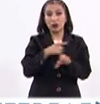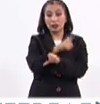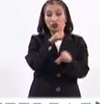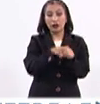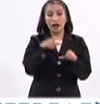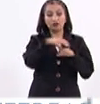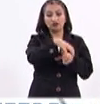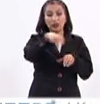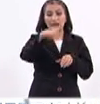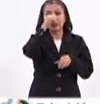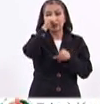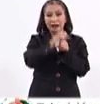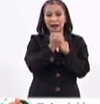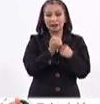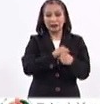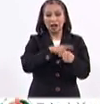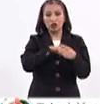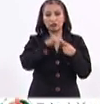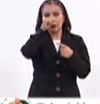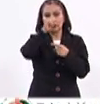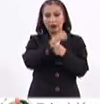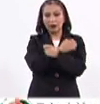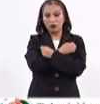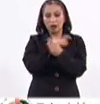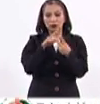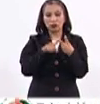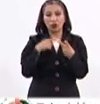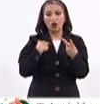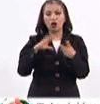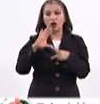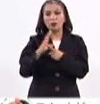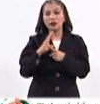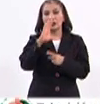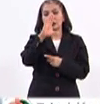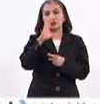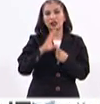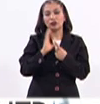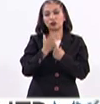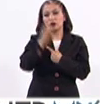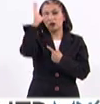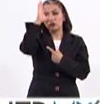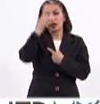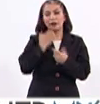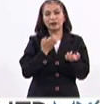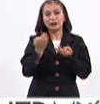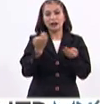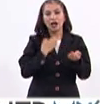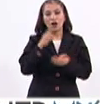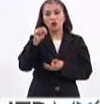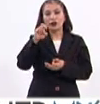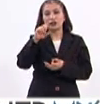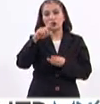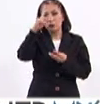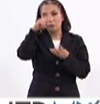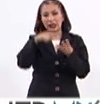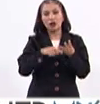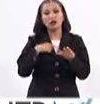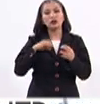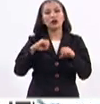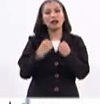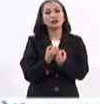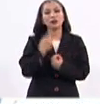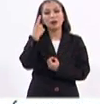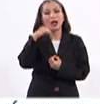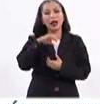con instancias como la Secretaría de Salud, Secretaría de Educación Pública, Comisión Nacional de Cultura Física y Deporte, la UNESCO México y la